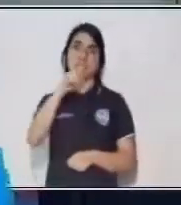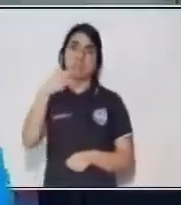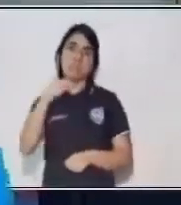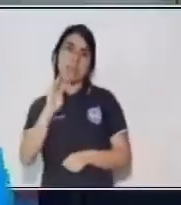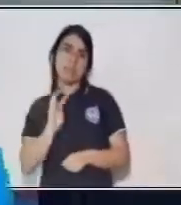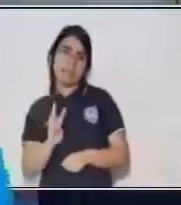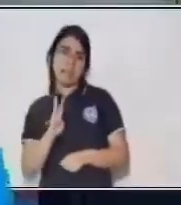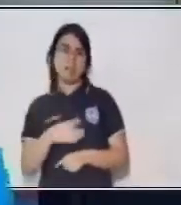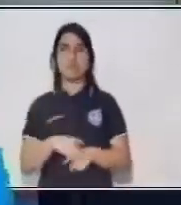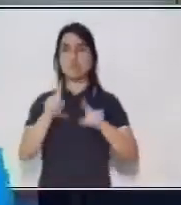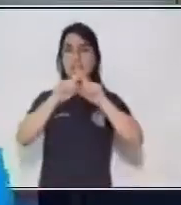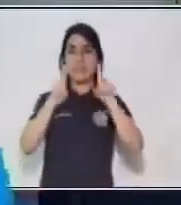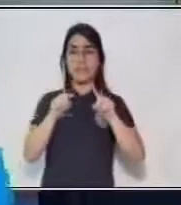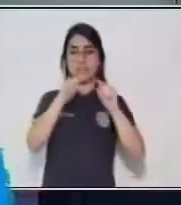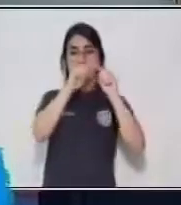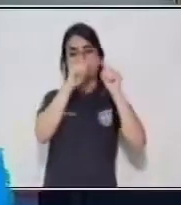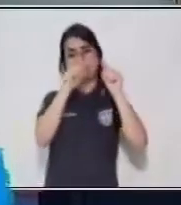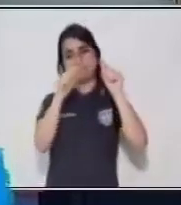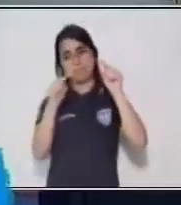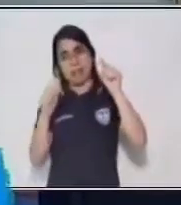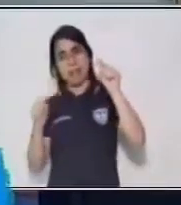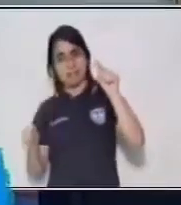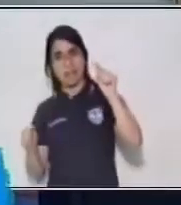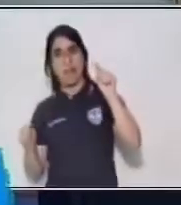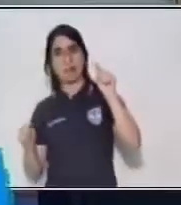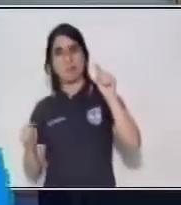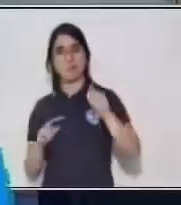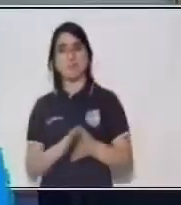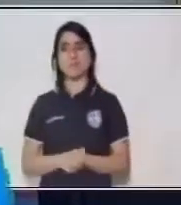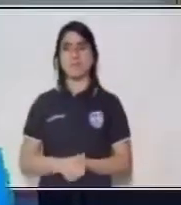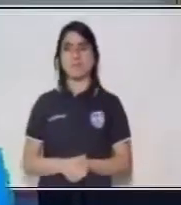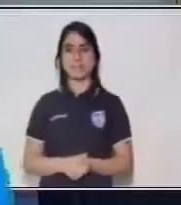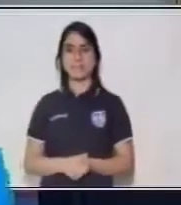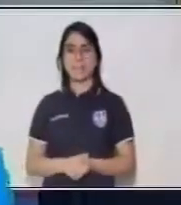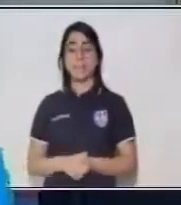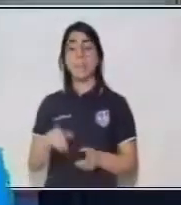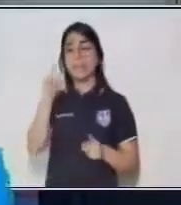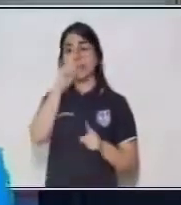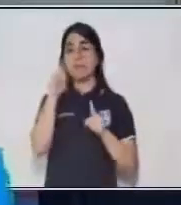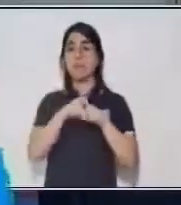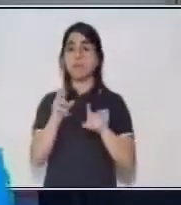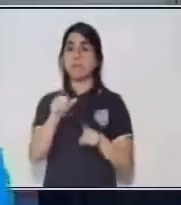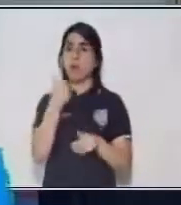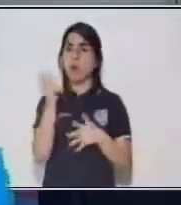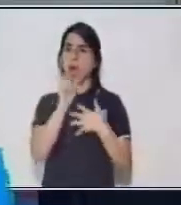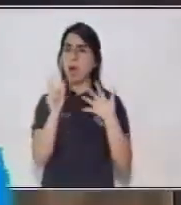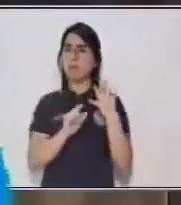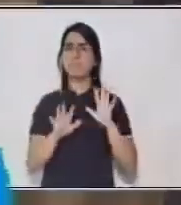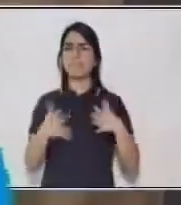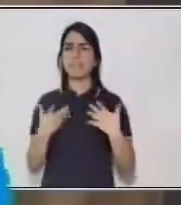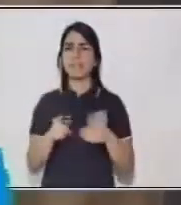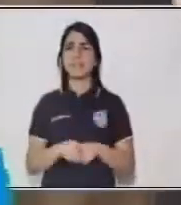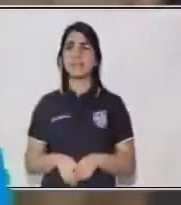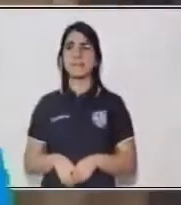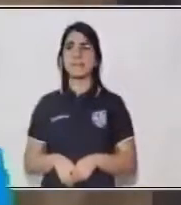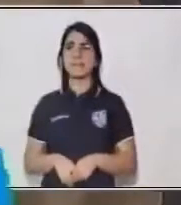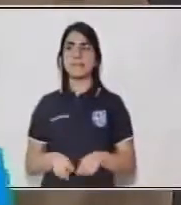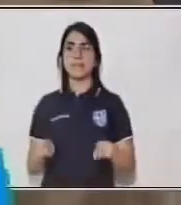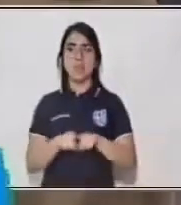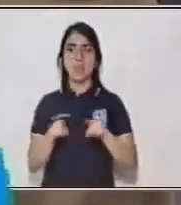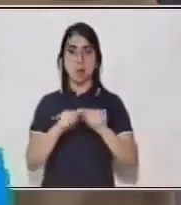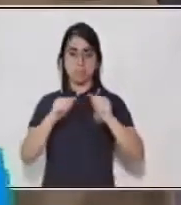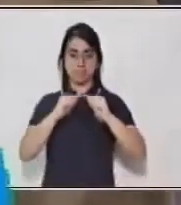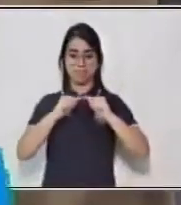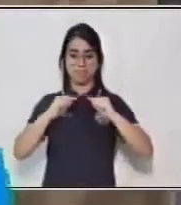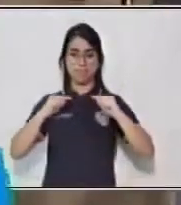continuación. También, otra característica es que el eje Y, el eje X, perdón, el eje horizontal, es